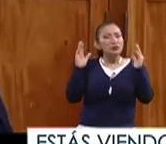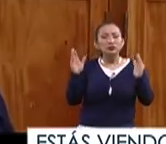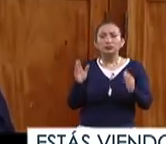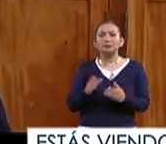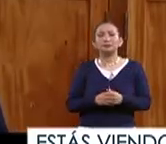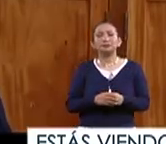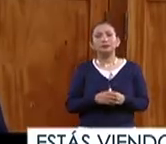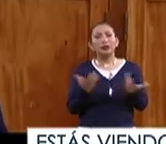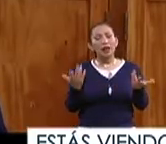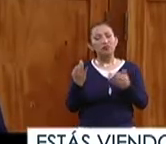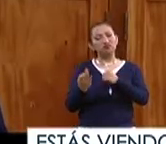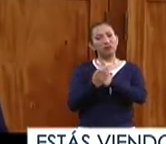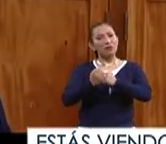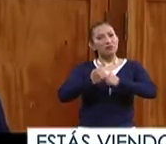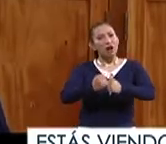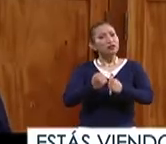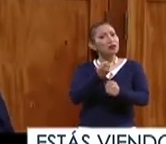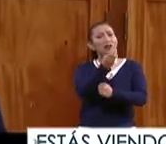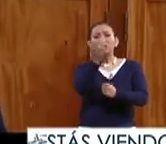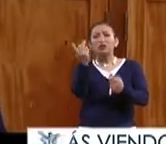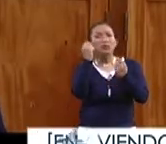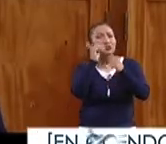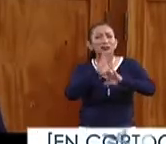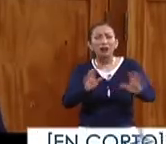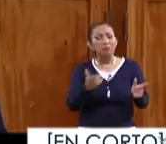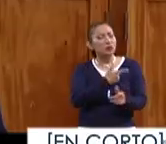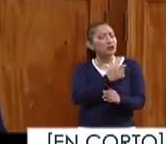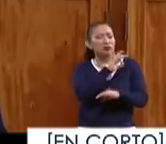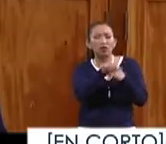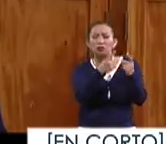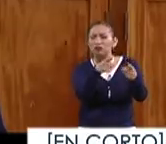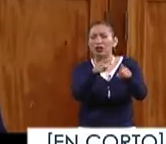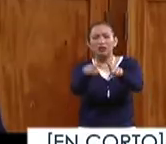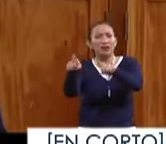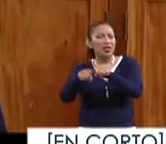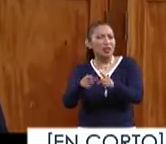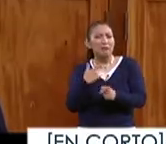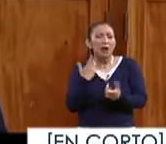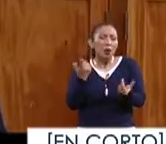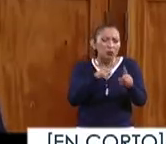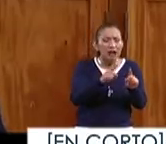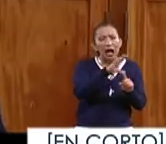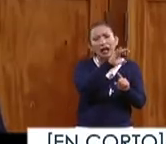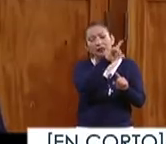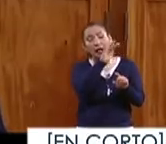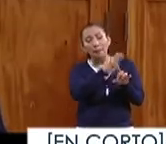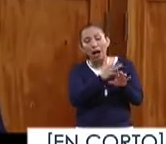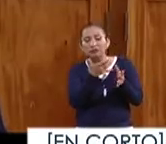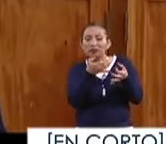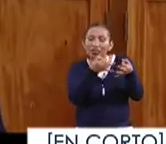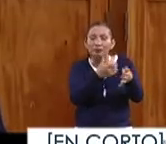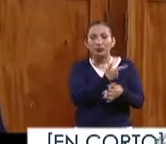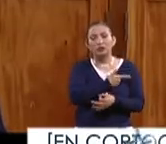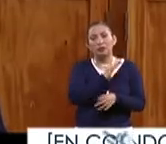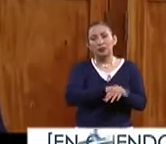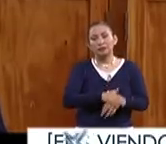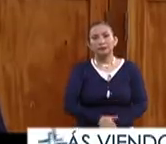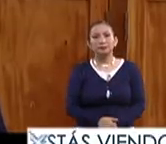extraordinarios de fortalecimiento. Cualquiera que sea, me gusta toda la música, pero en la música clásica he buscado más